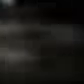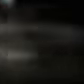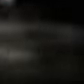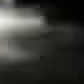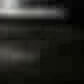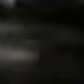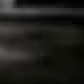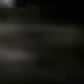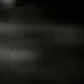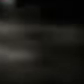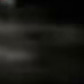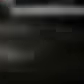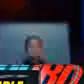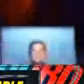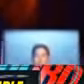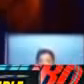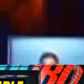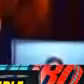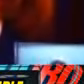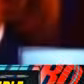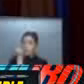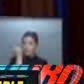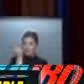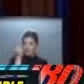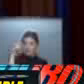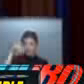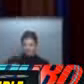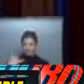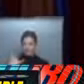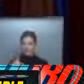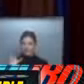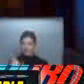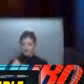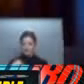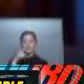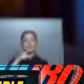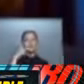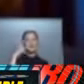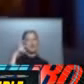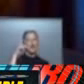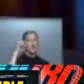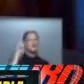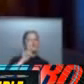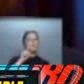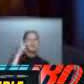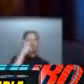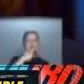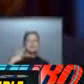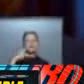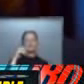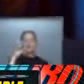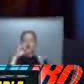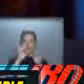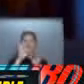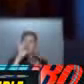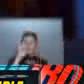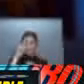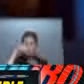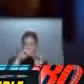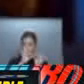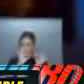Defender lo indefendible. Tiene 8.300 kilómetros de largo en forma de anillo. Que desde